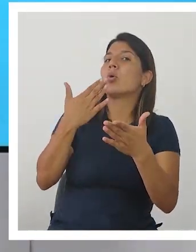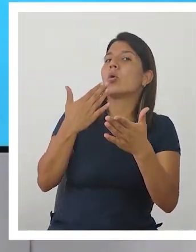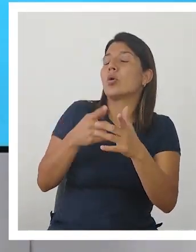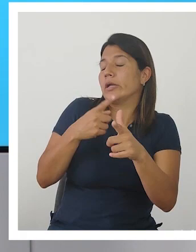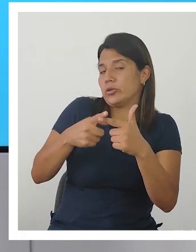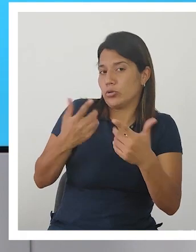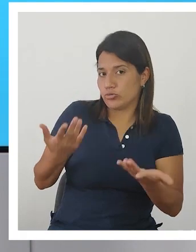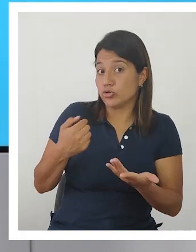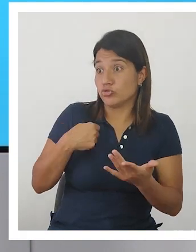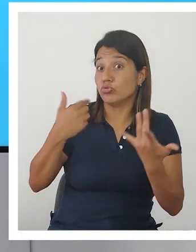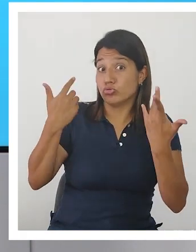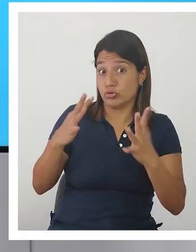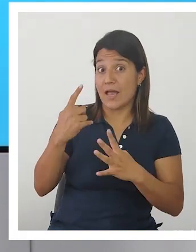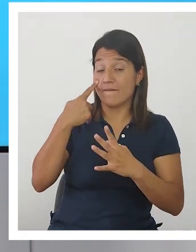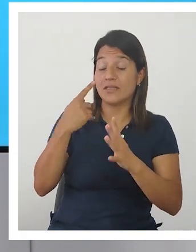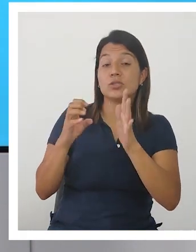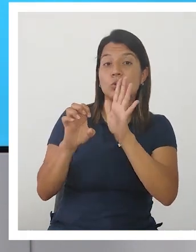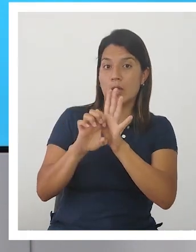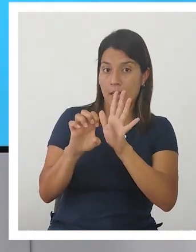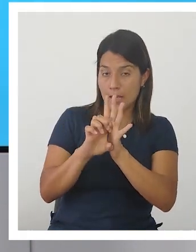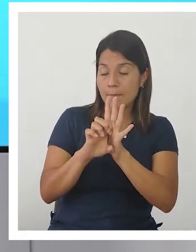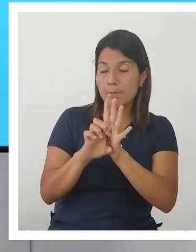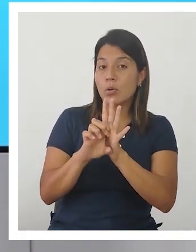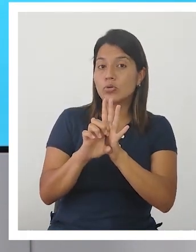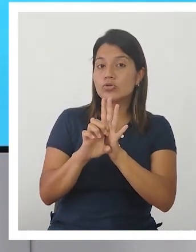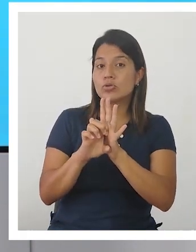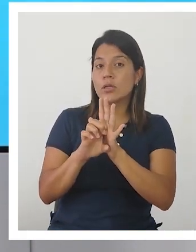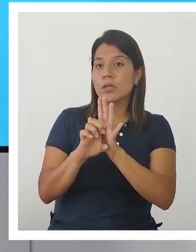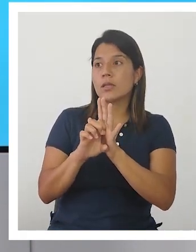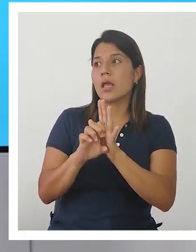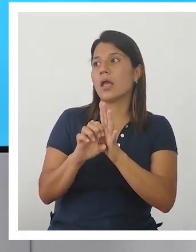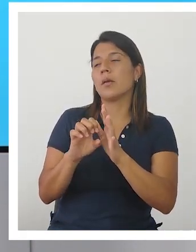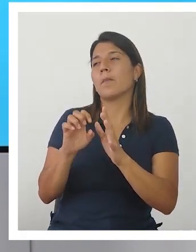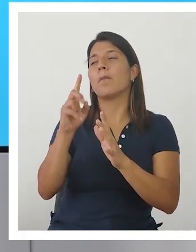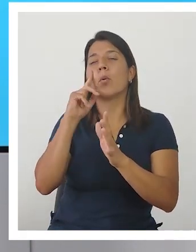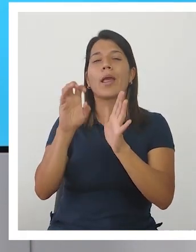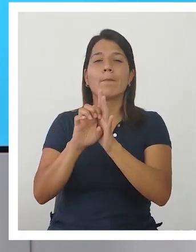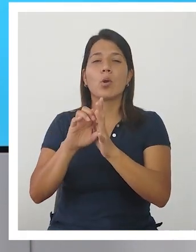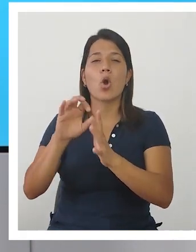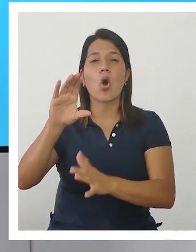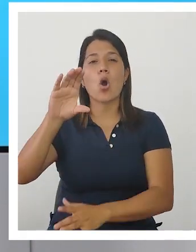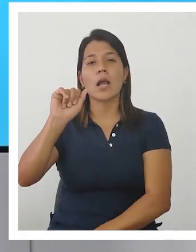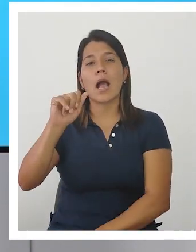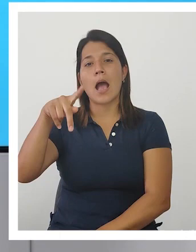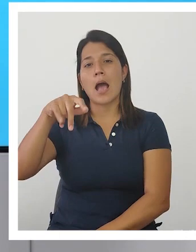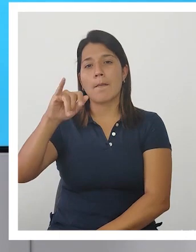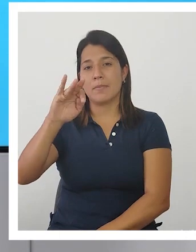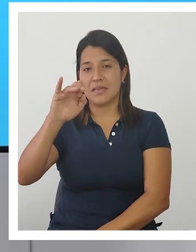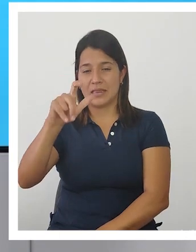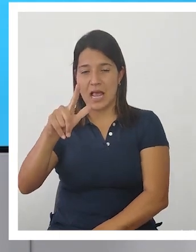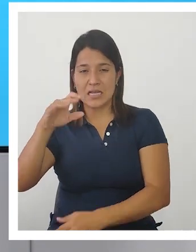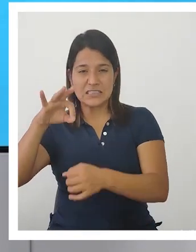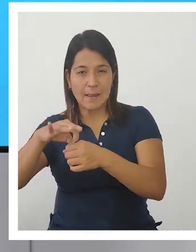ejemplos de capital semilla y fondos no reembolsables